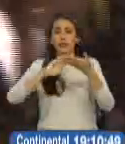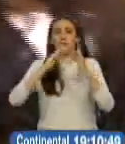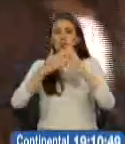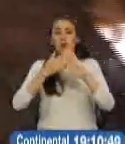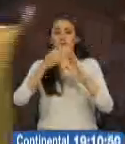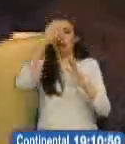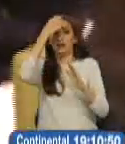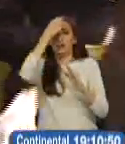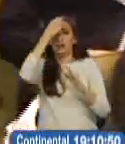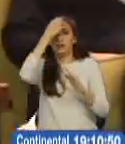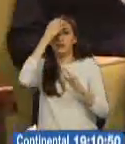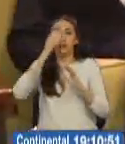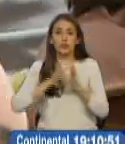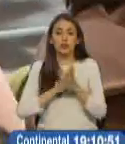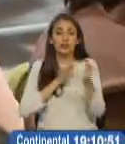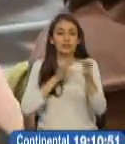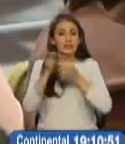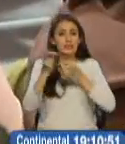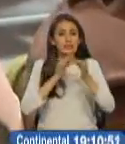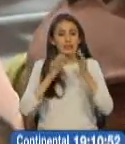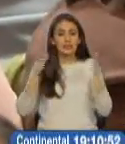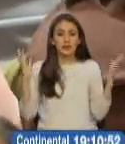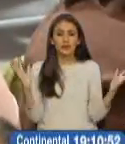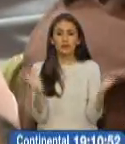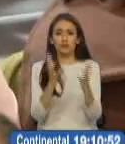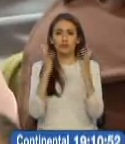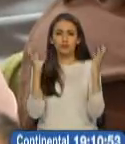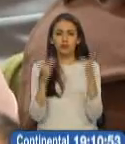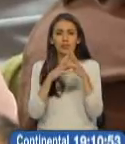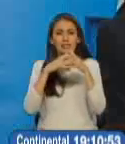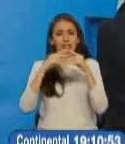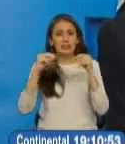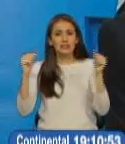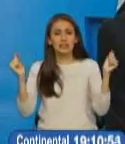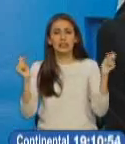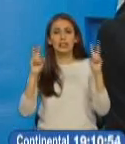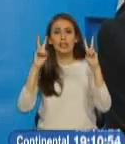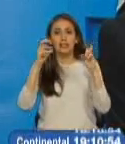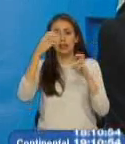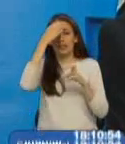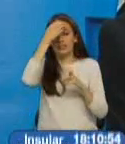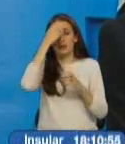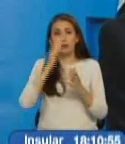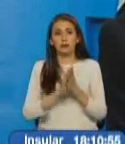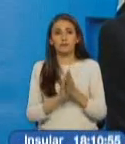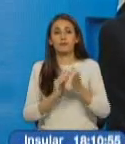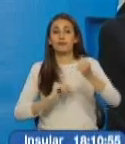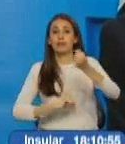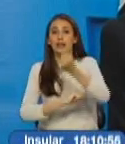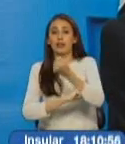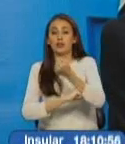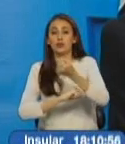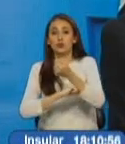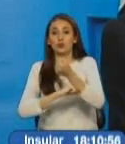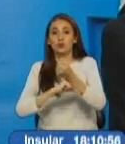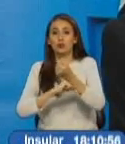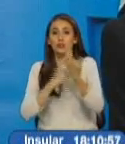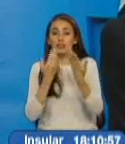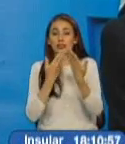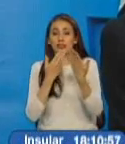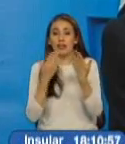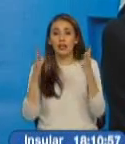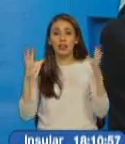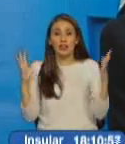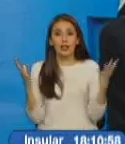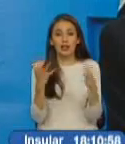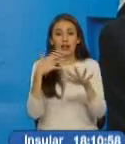educativa. Detalló que impulsará la excelencia y calidad en este sector. Está sustentada fundamentalmente en la interacción